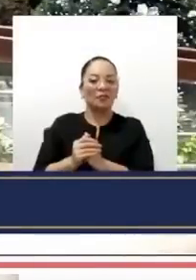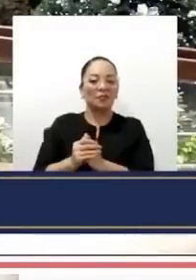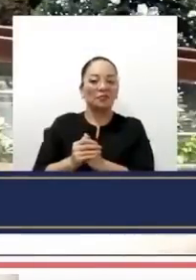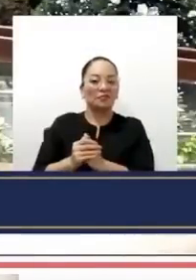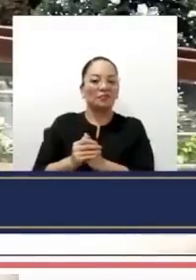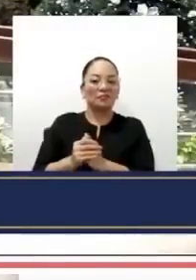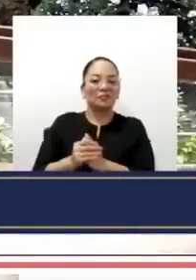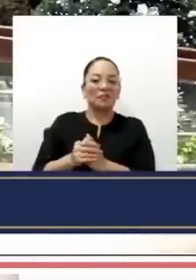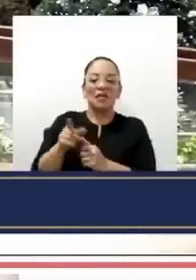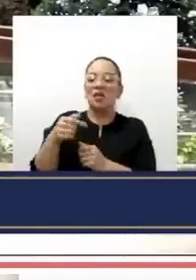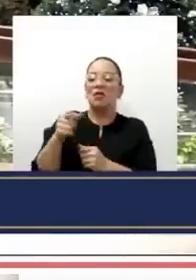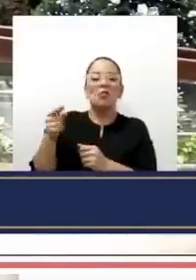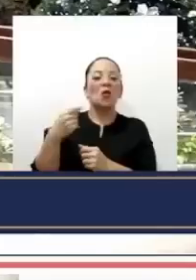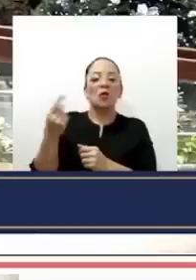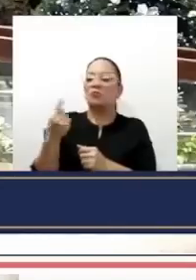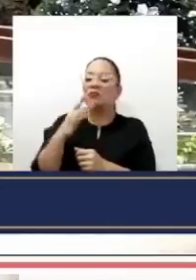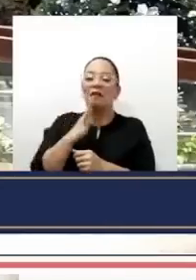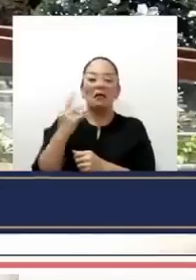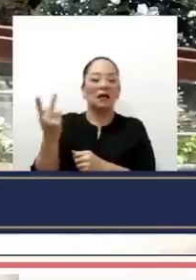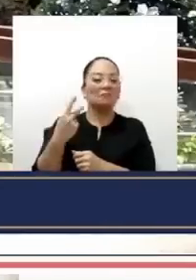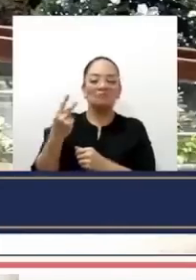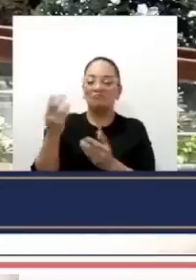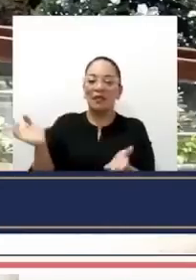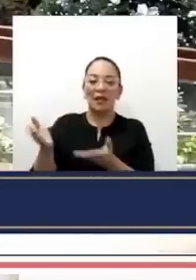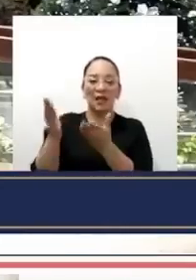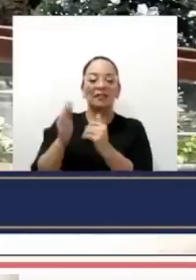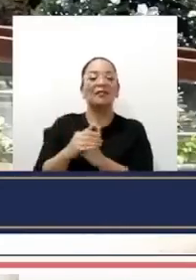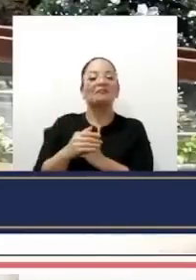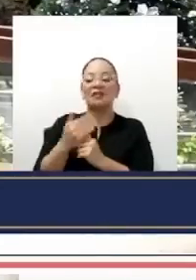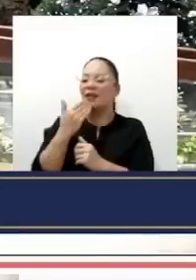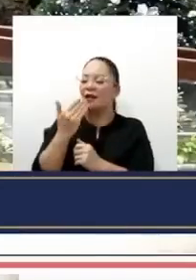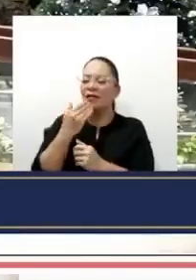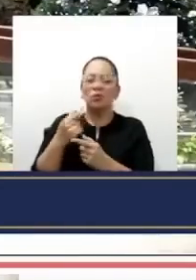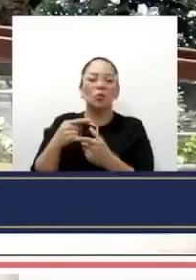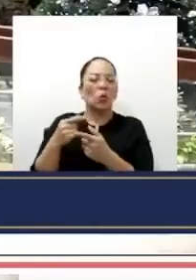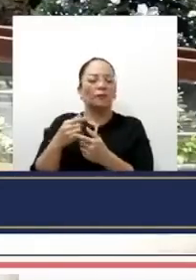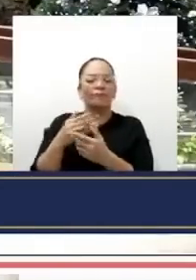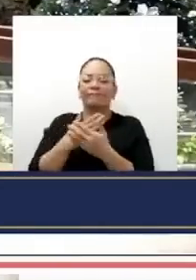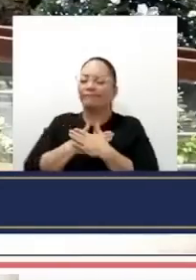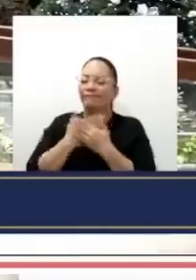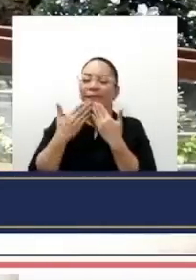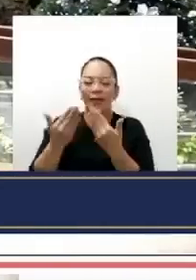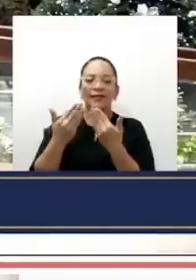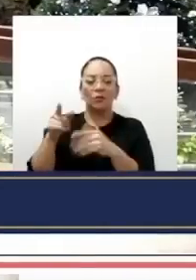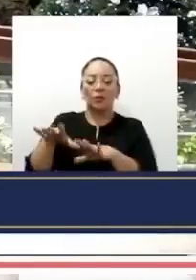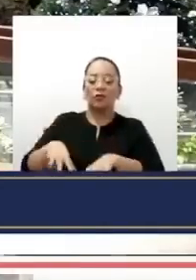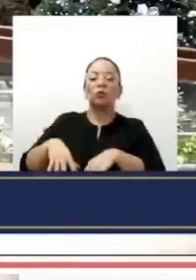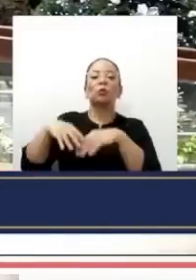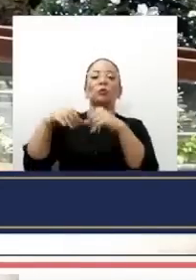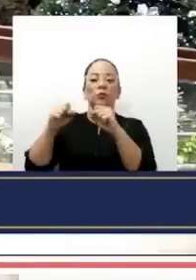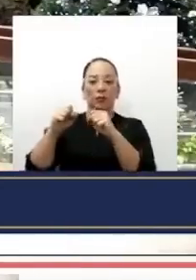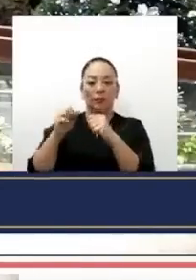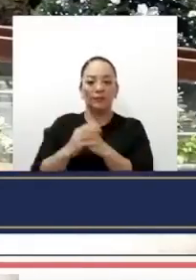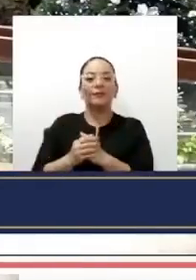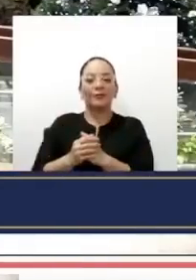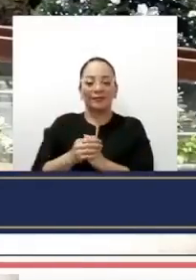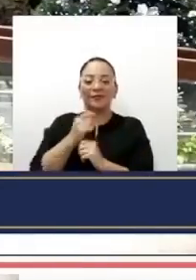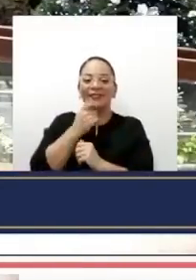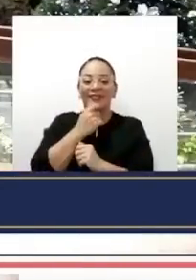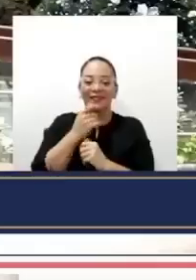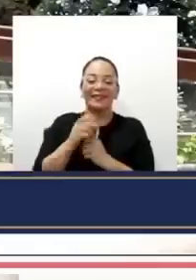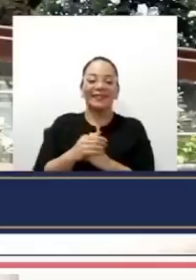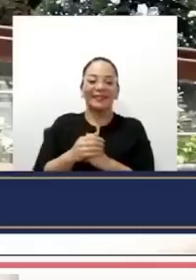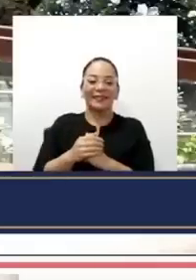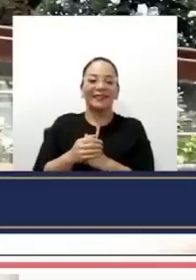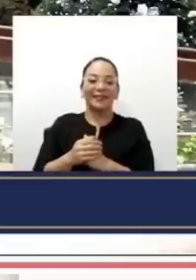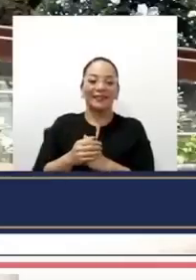ping-pong, así yo le hago preguntas. Muy bien. Adelante, y le agradezco en el alma que haya asumido de